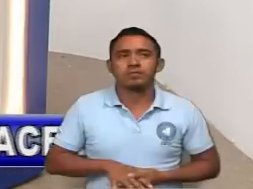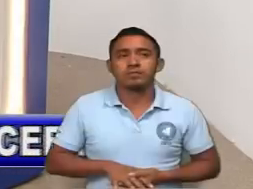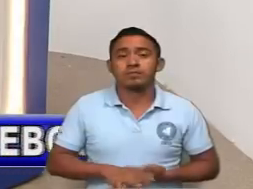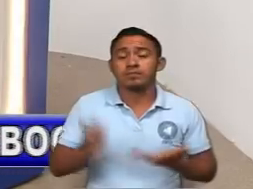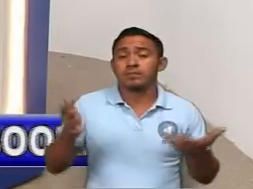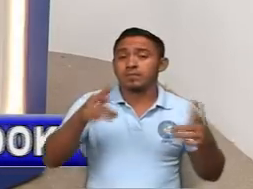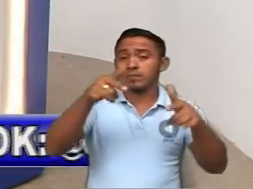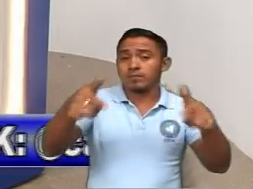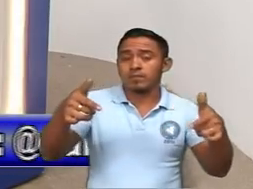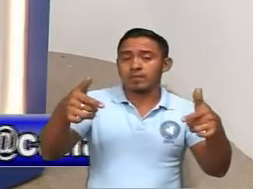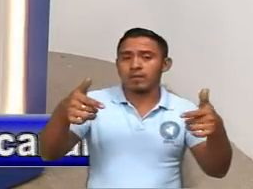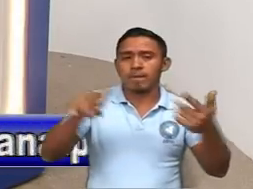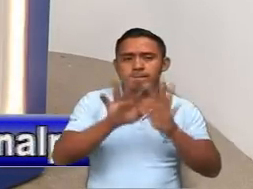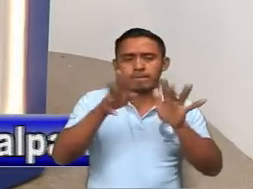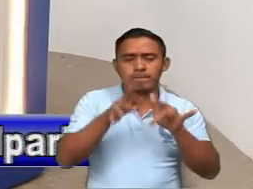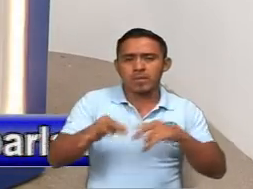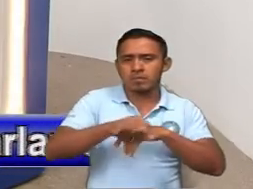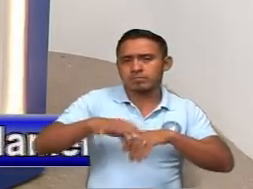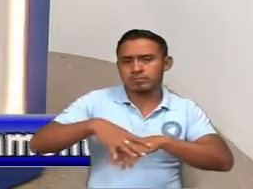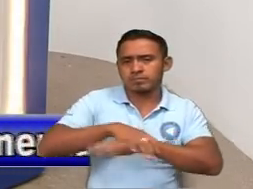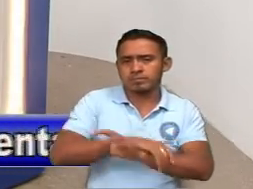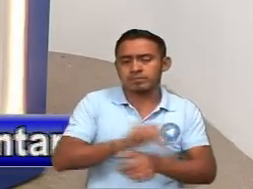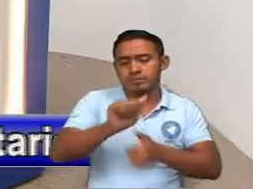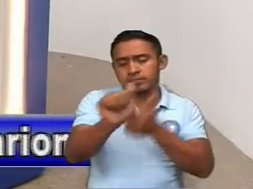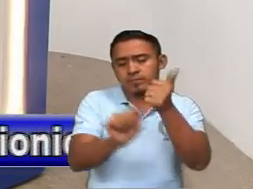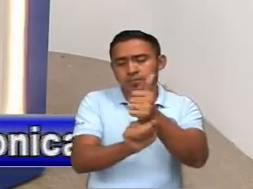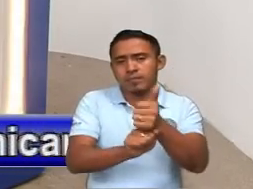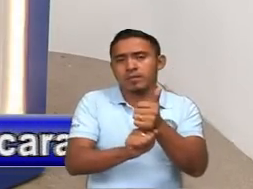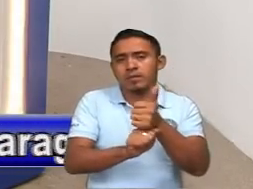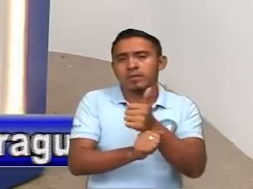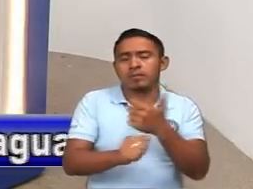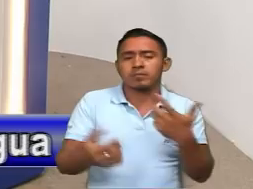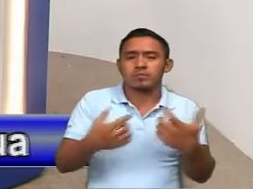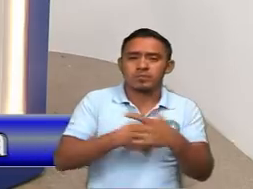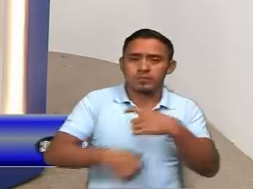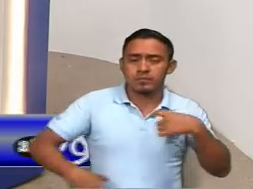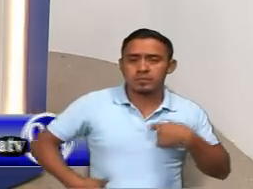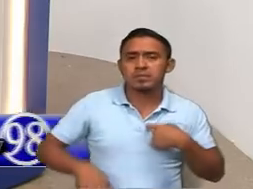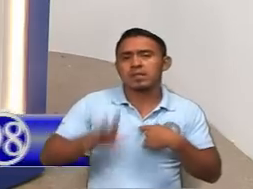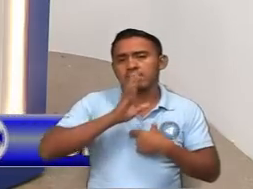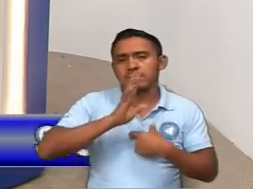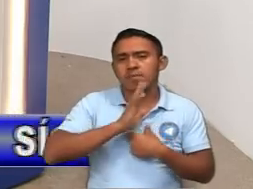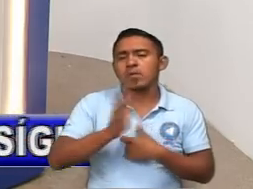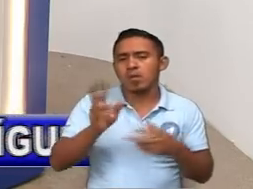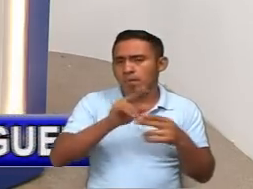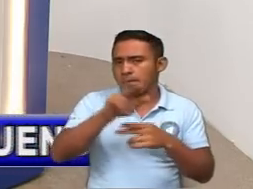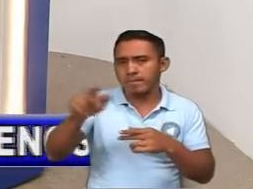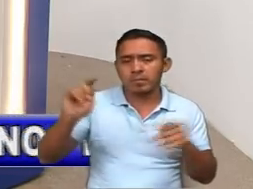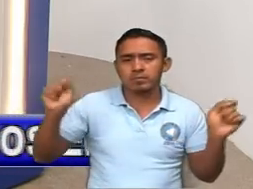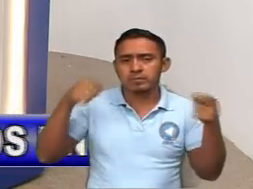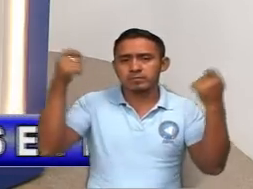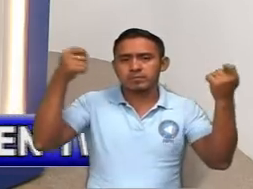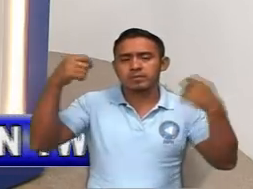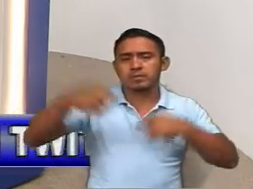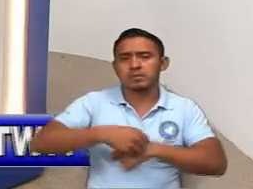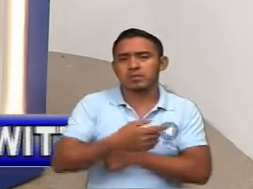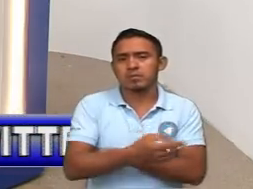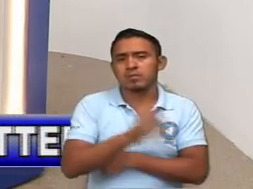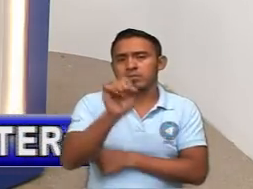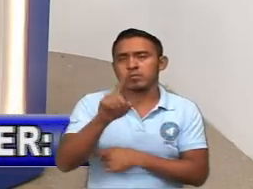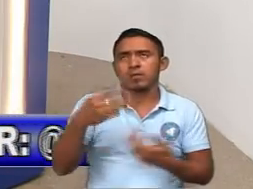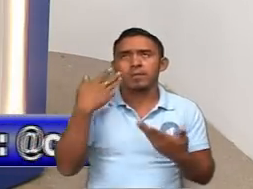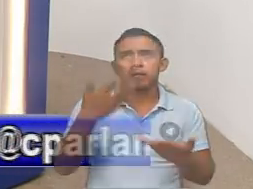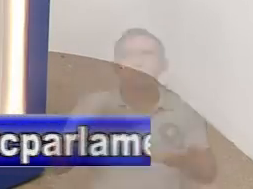Al respecto, la compañera Rosario Murillo, vicepresidenta de la República, también habló sobre las celebraciones de cara al